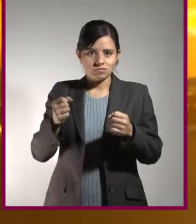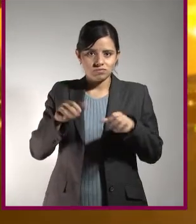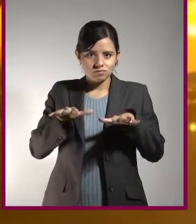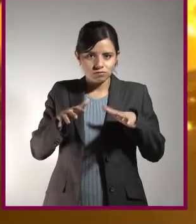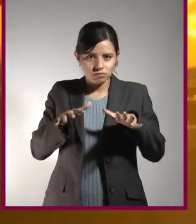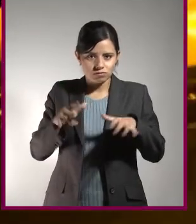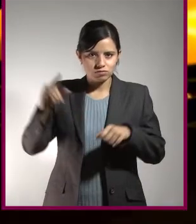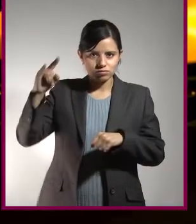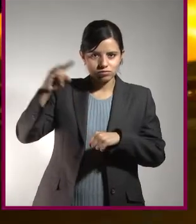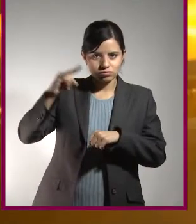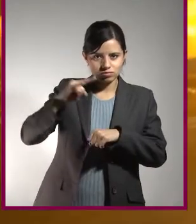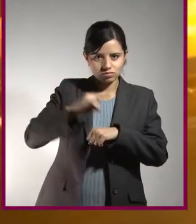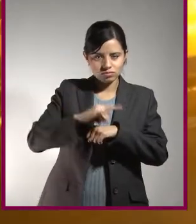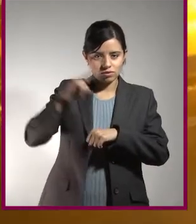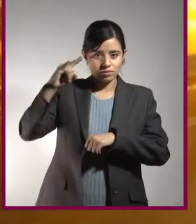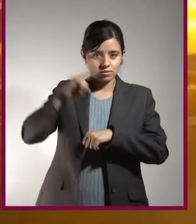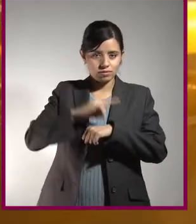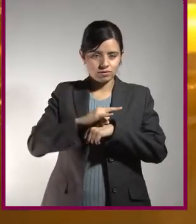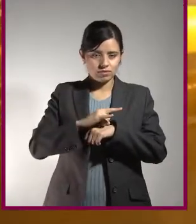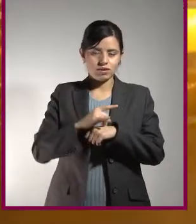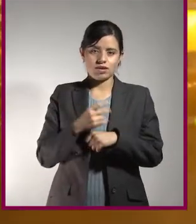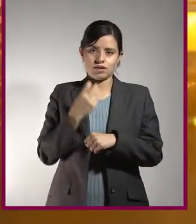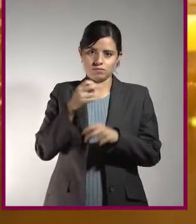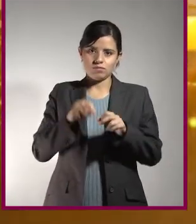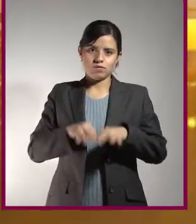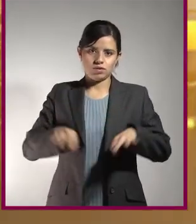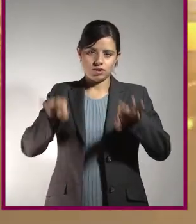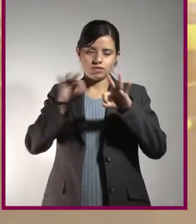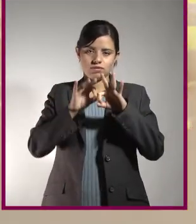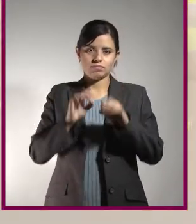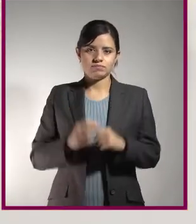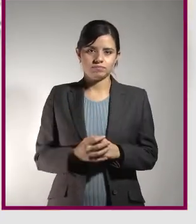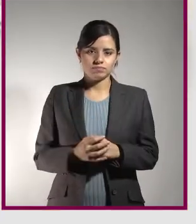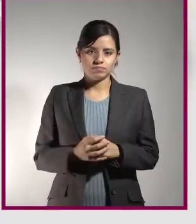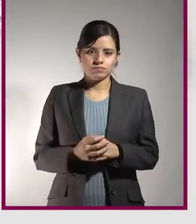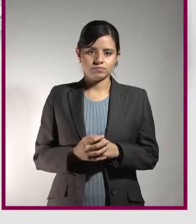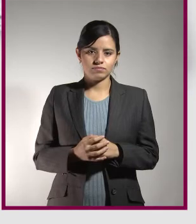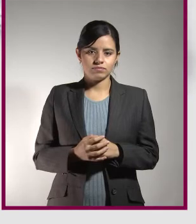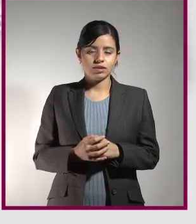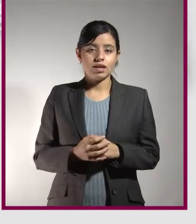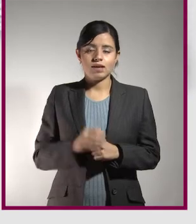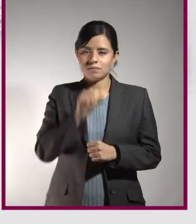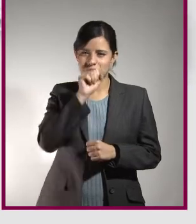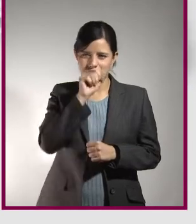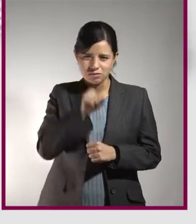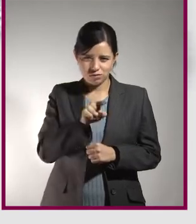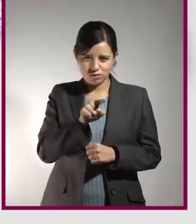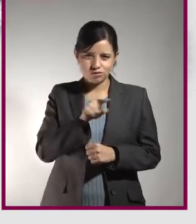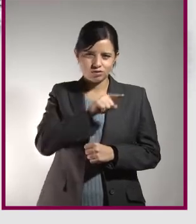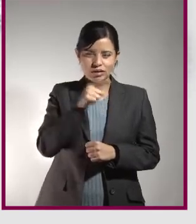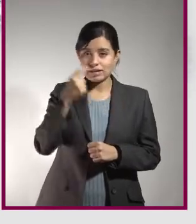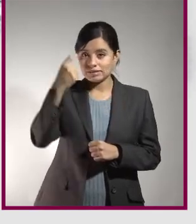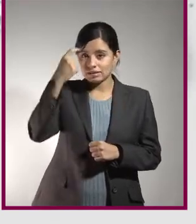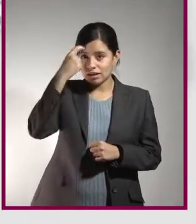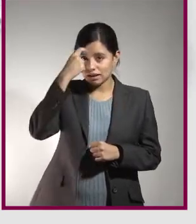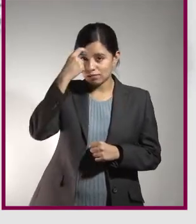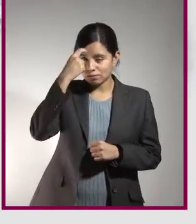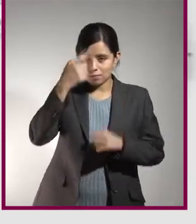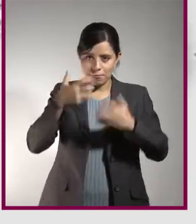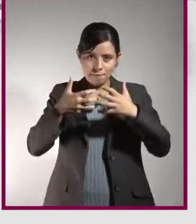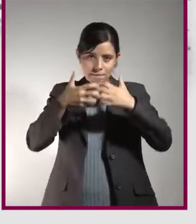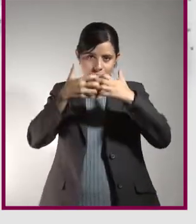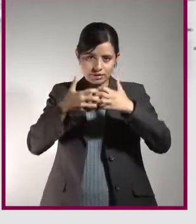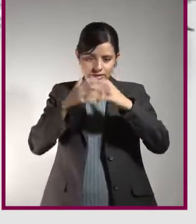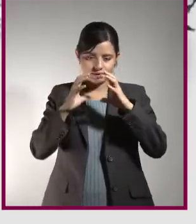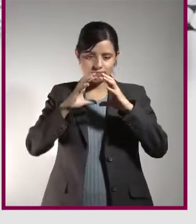aterrizaje, los momentos cruciales de cualquier vuelo. Pues bien, de algún modo lo mismo pasa con tu cerebro.